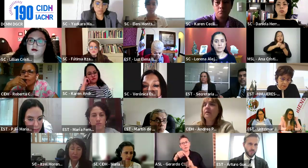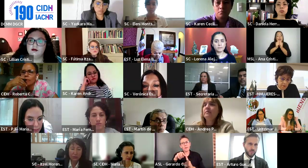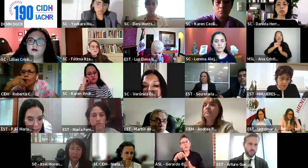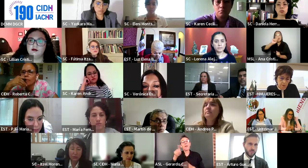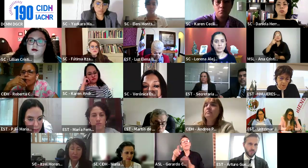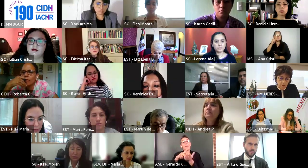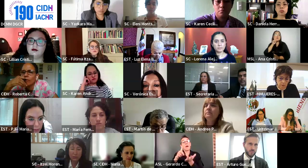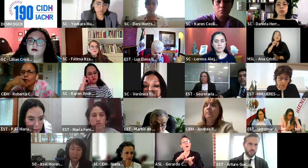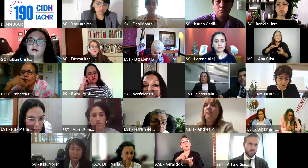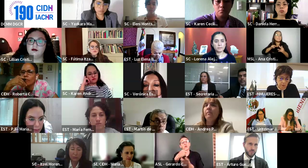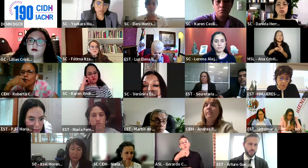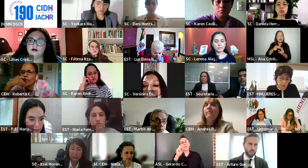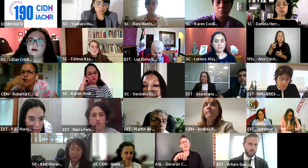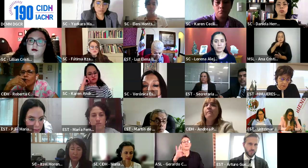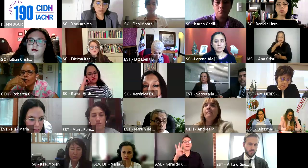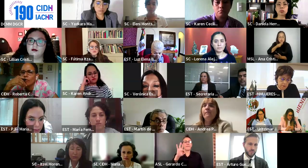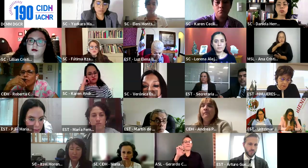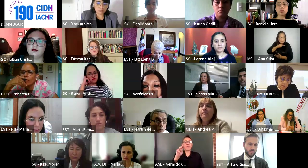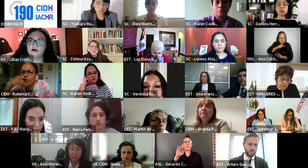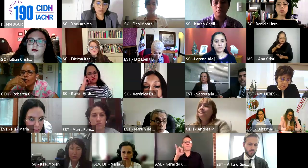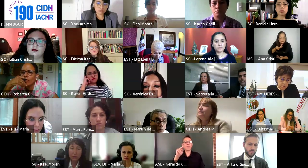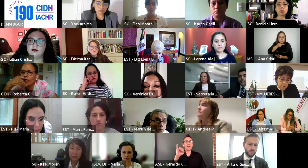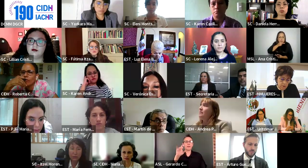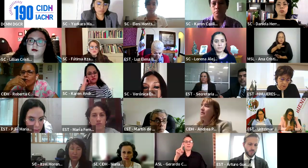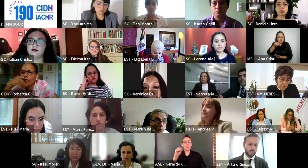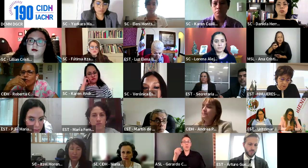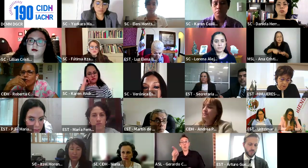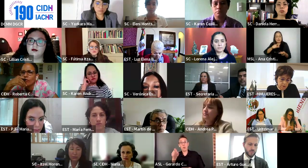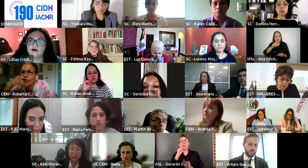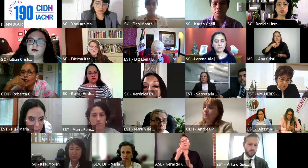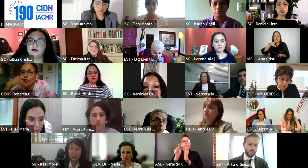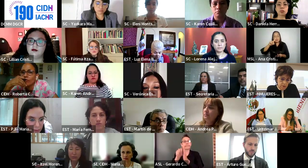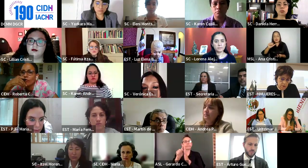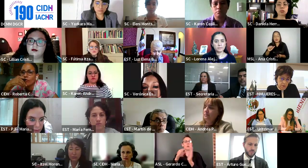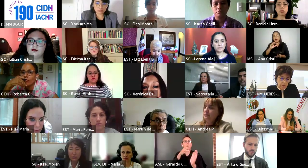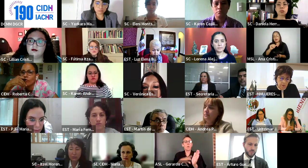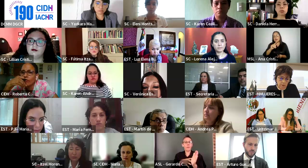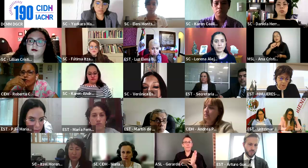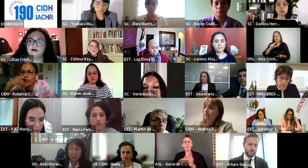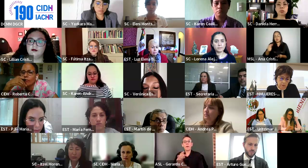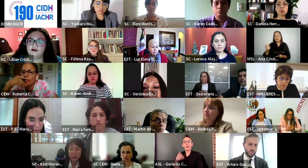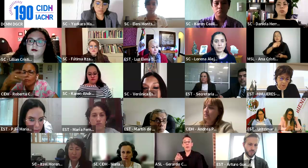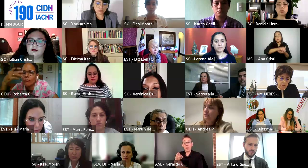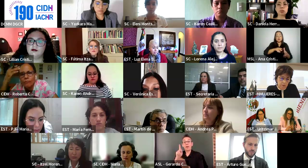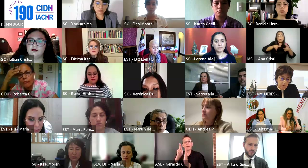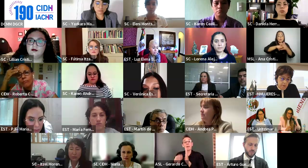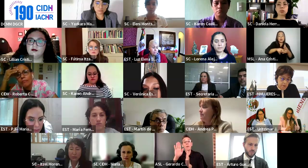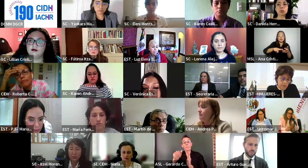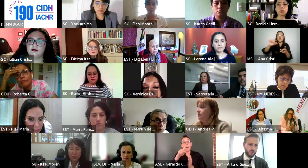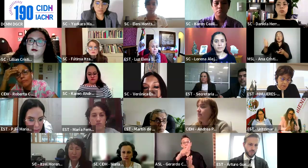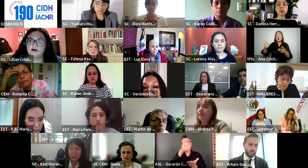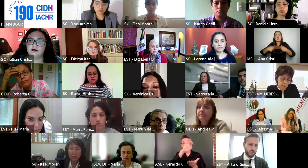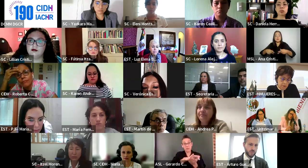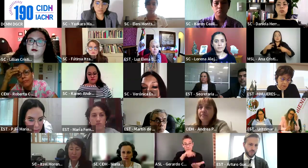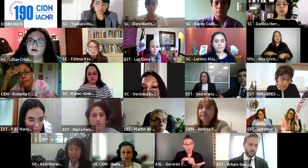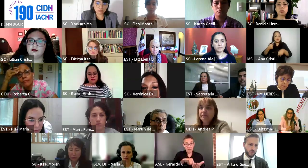me respondió contundente. Alexandra Castellanos, asesinada por su esposa. Por su esposo, las múltiples enfermas